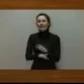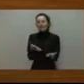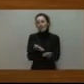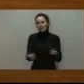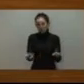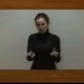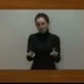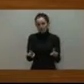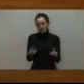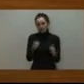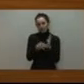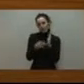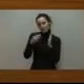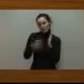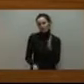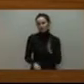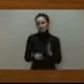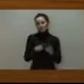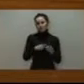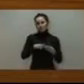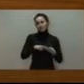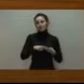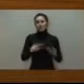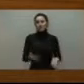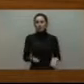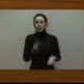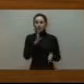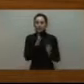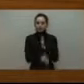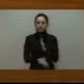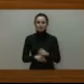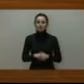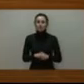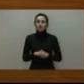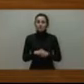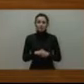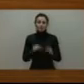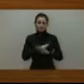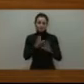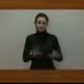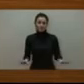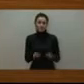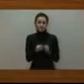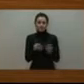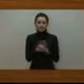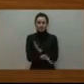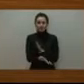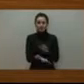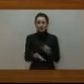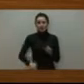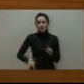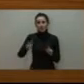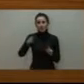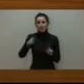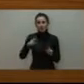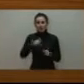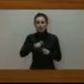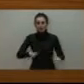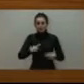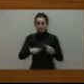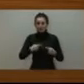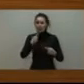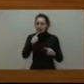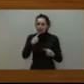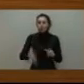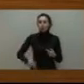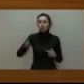no es de calidad. Por ello, al final, este atraco al bolsillo de las familias asturianas, porque no me cansaré de